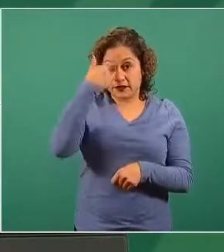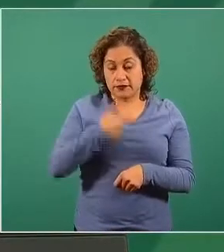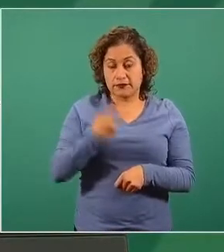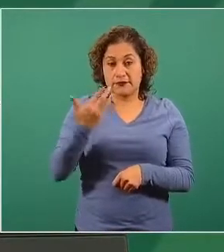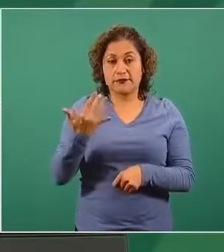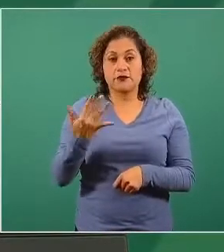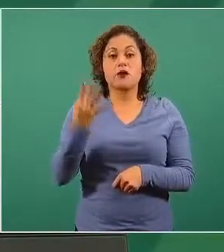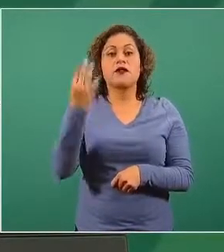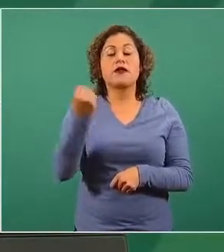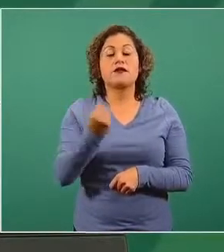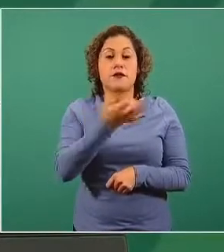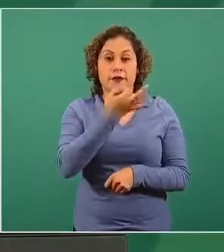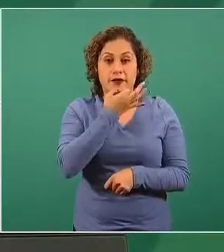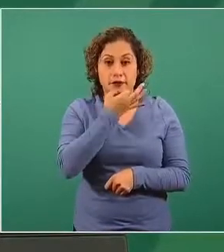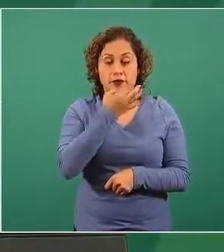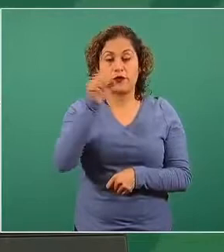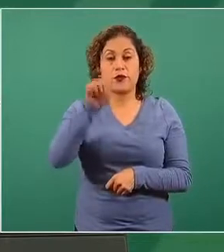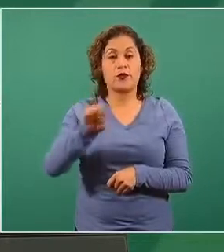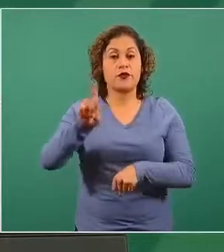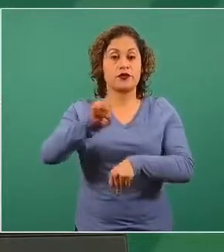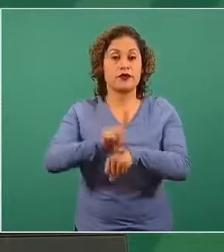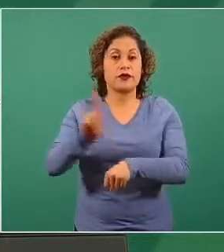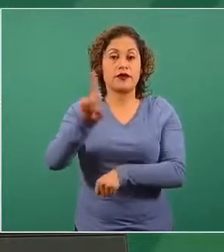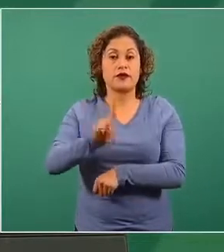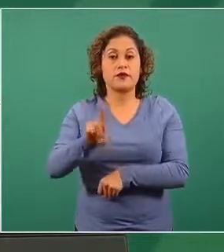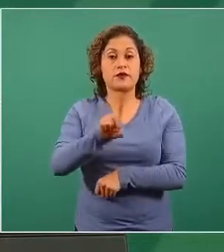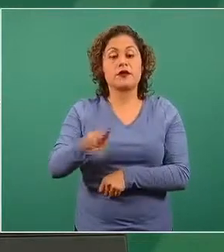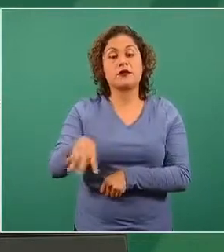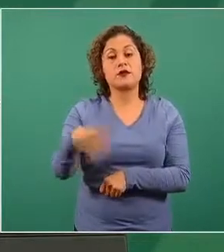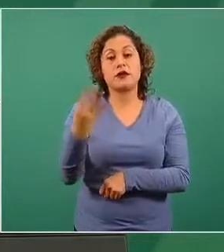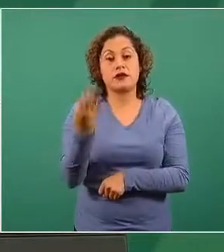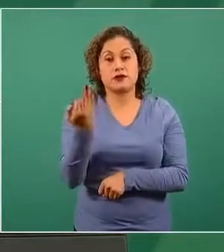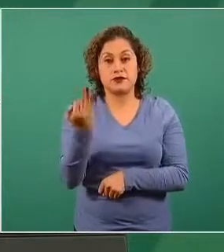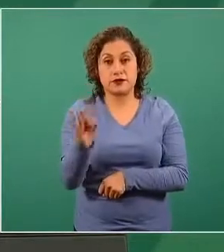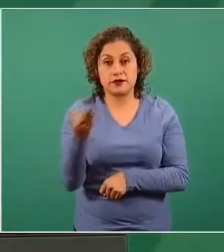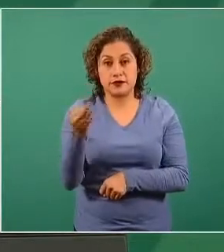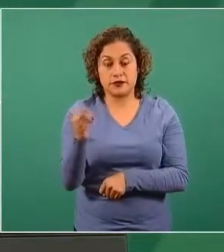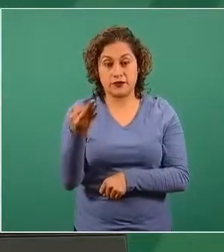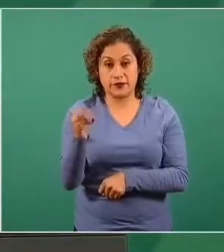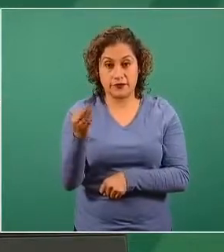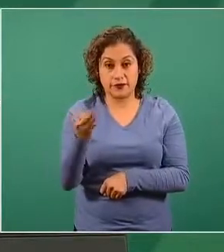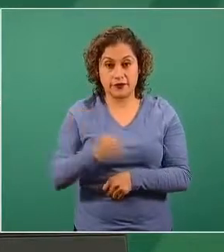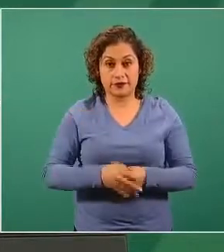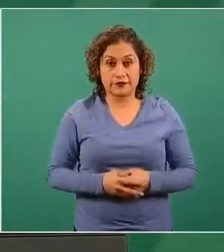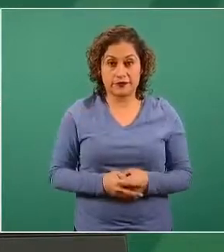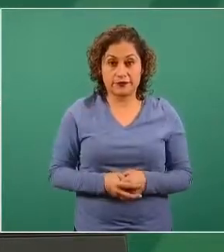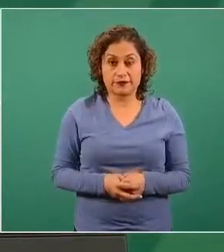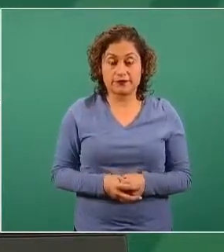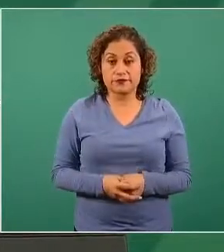19:59, hoy domingo 14 de febrero. Si usted